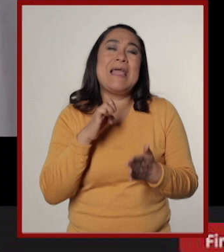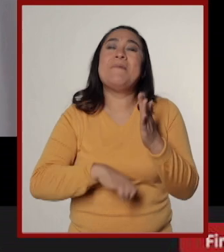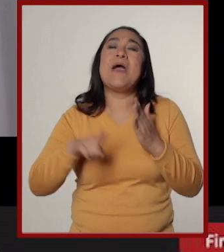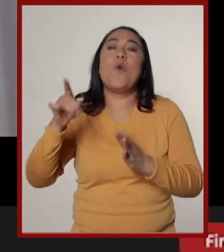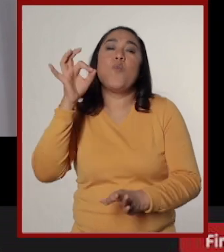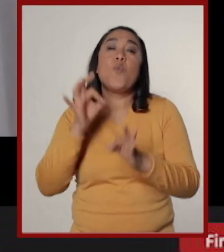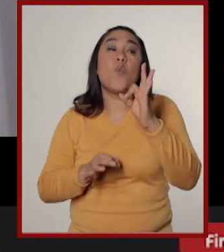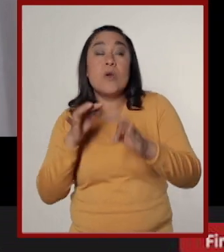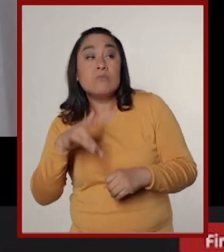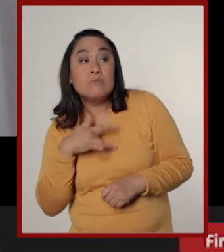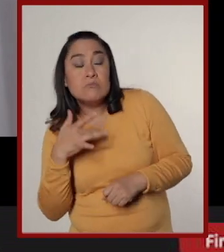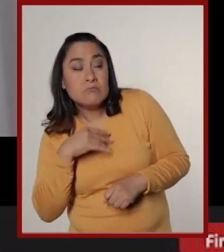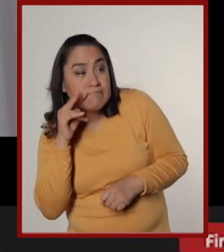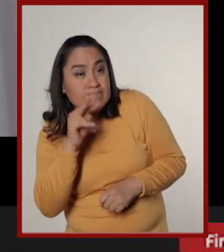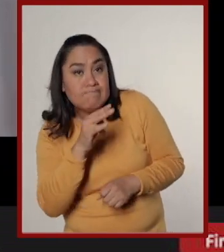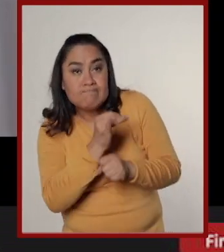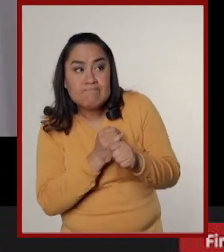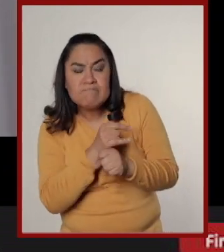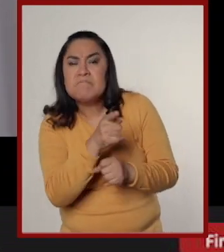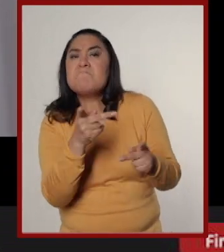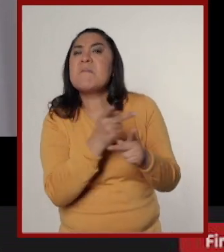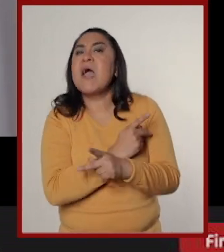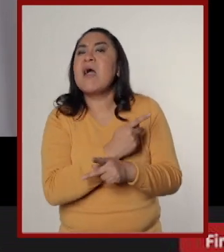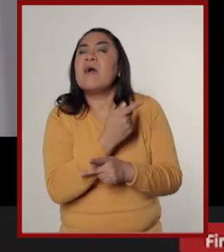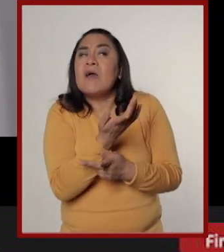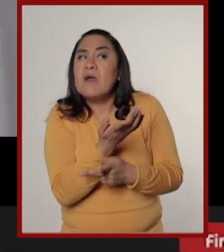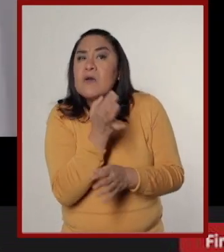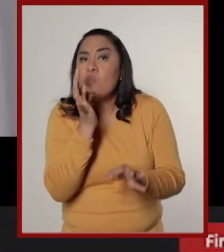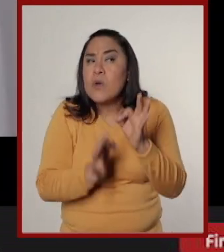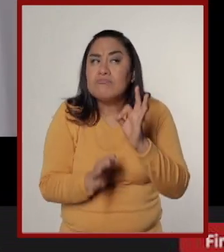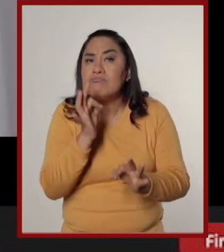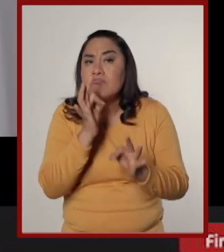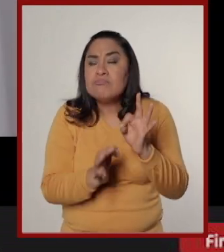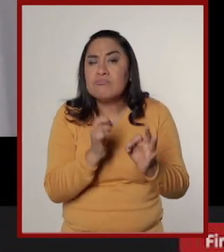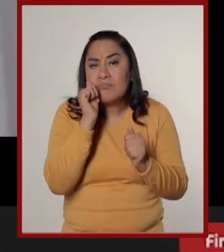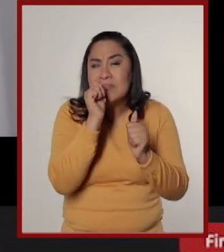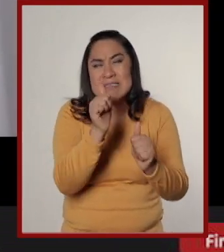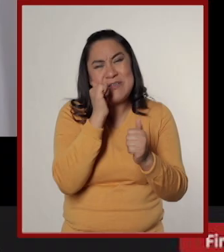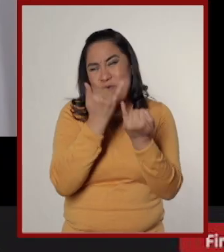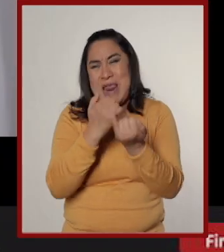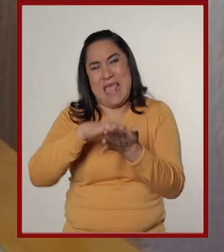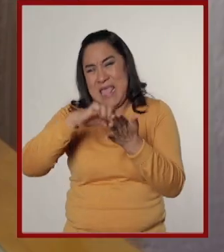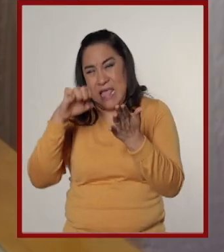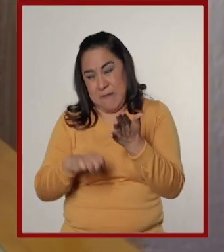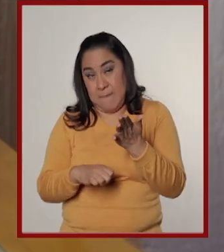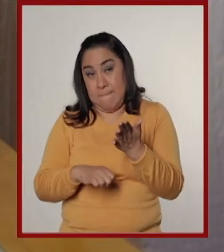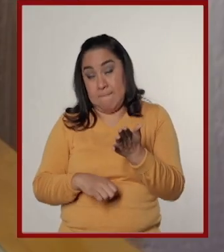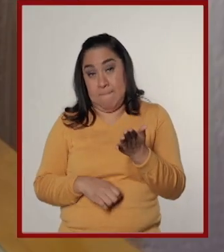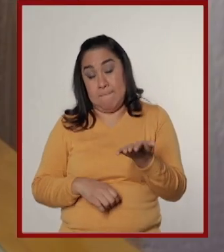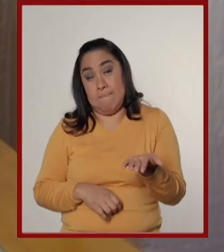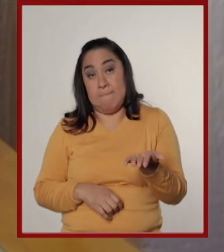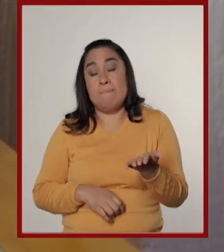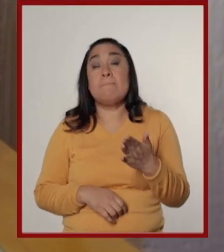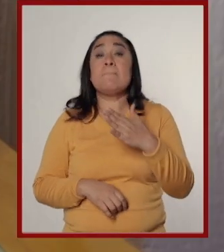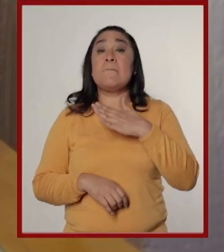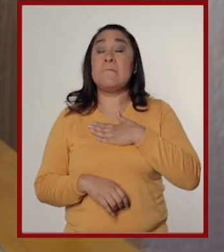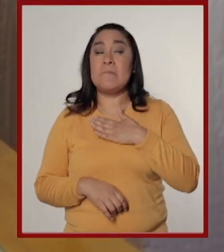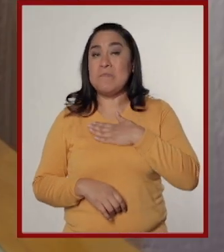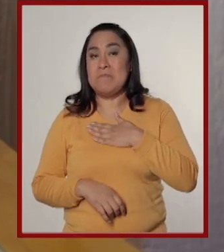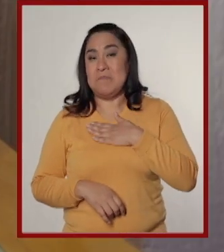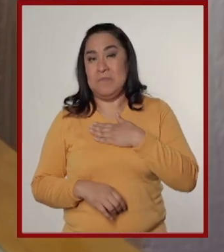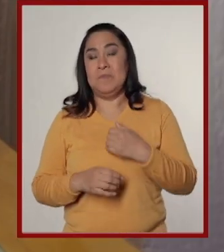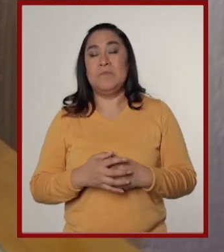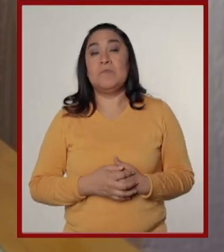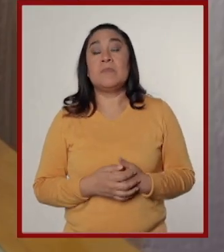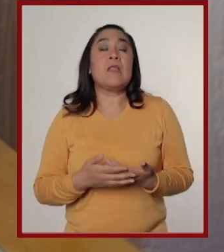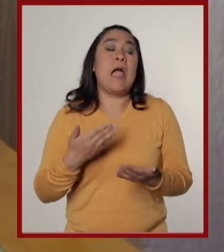negociar tus problemas, pues entonces vas a opinar y vas a decir qué es lo que quieres, pero además qué es lo que sí puedes hacer. Si tú vas a un